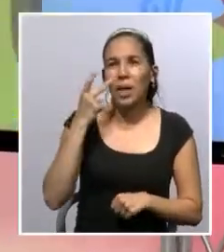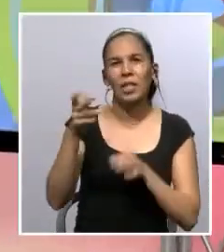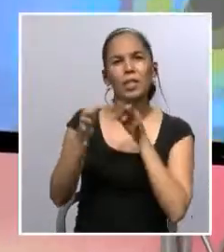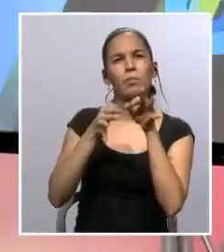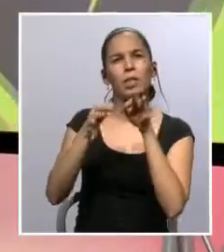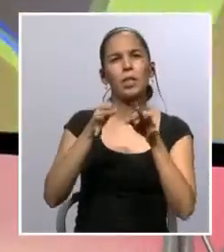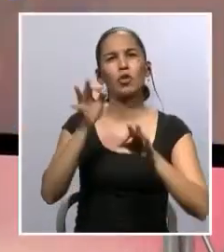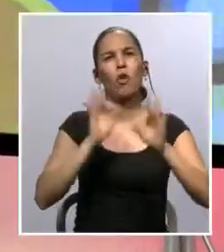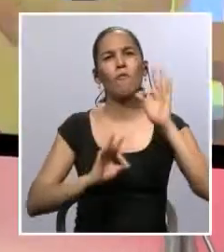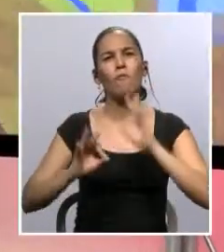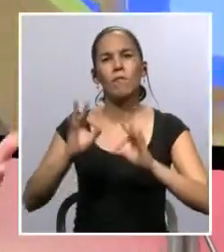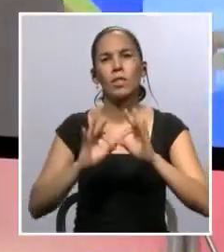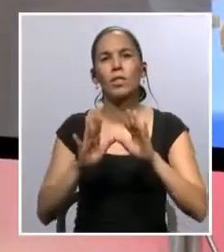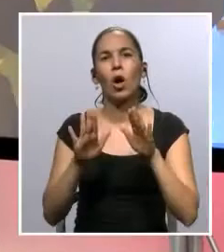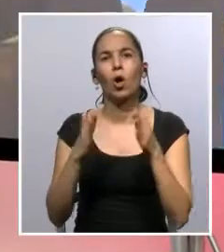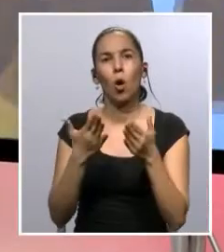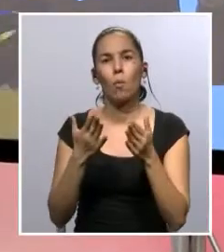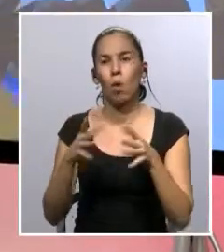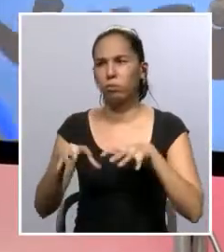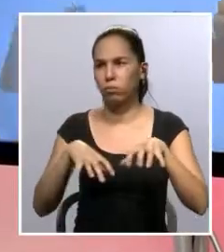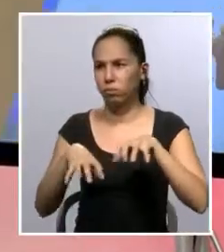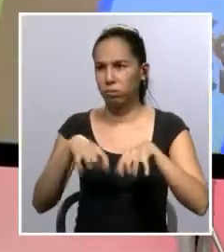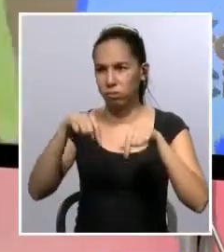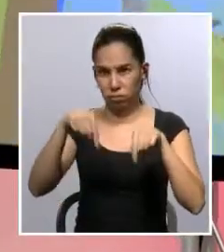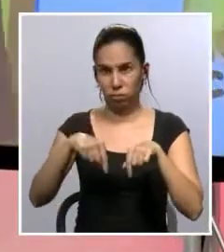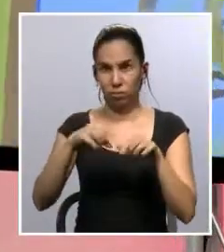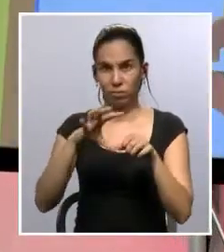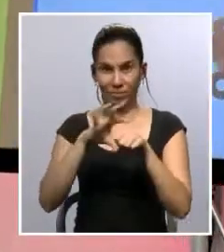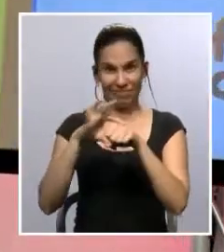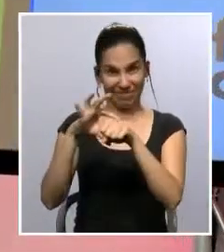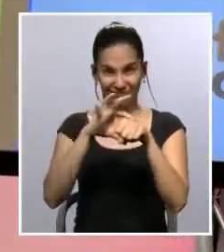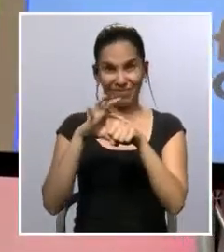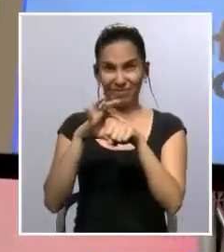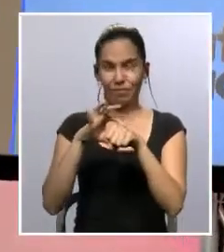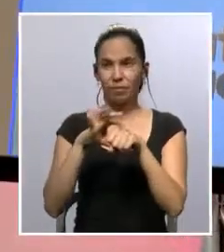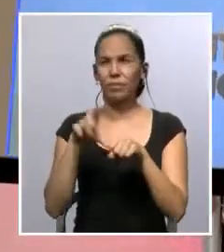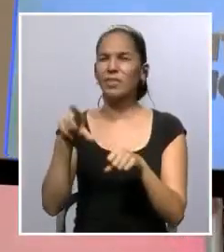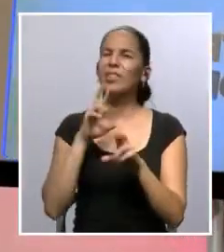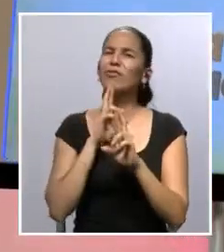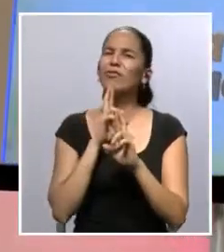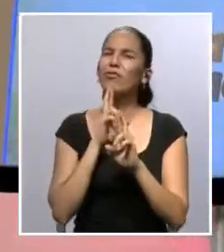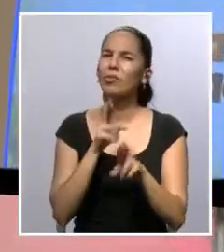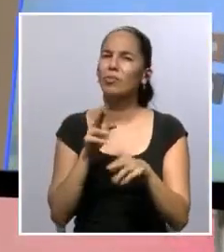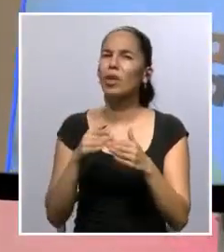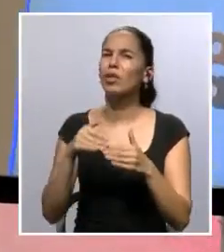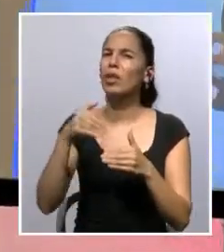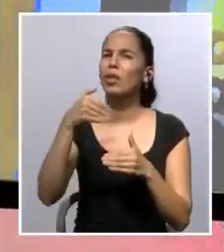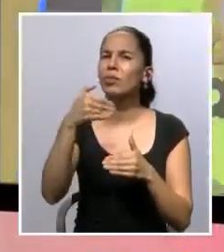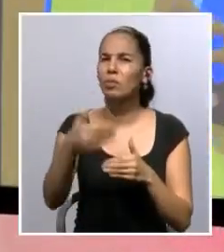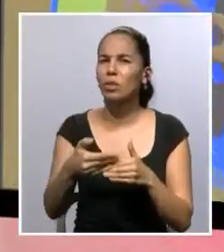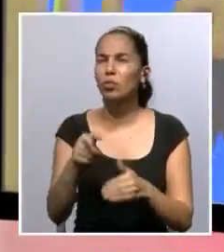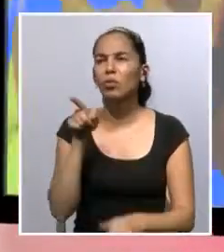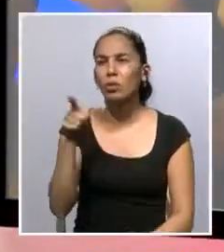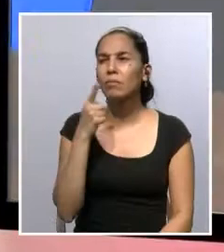física de cómo ellos actúan pues, en la Tierra. Tal vez esta respuesta para el siguiente bloque, usted me está diciendo que,